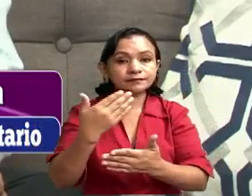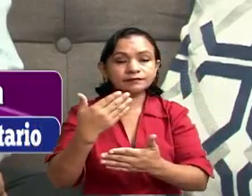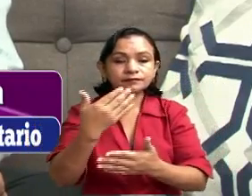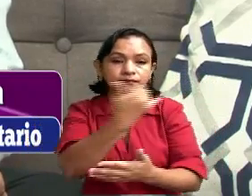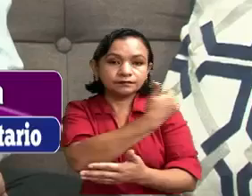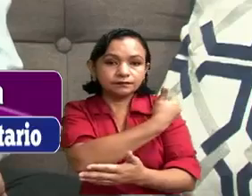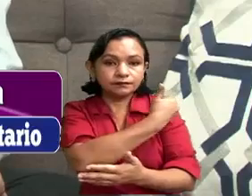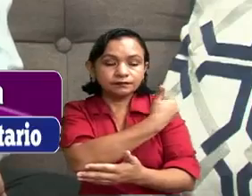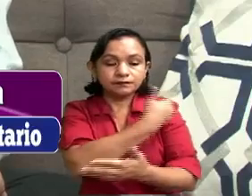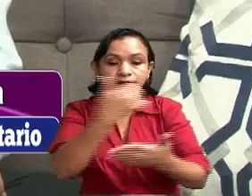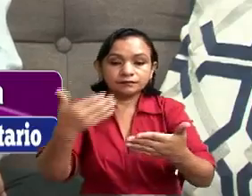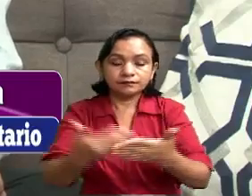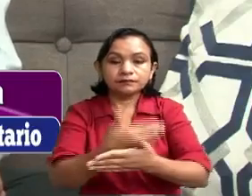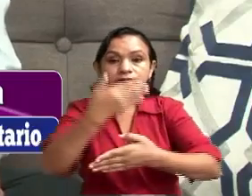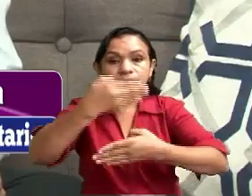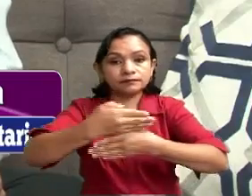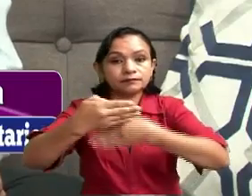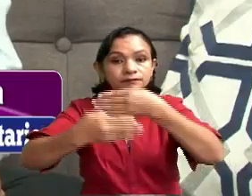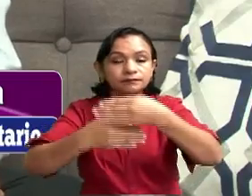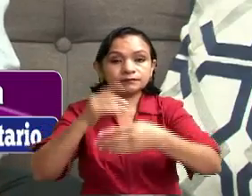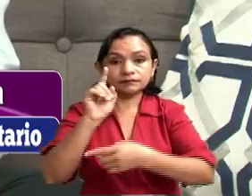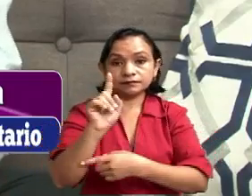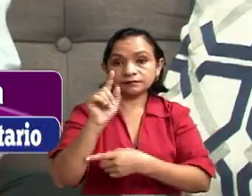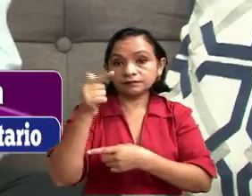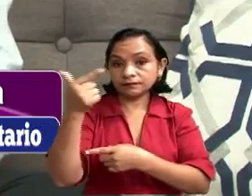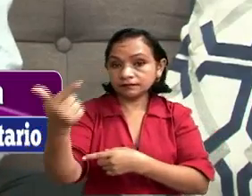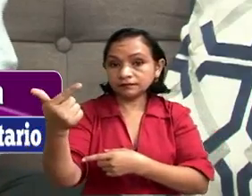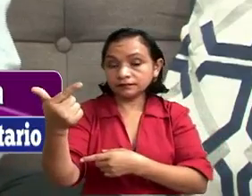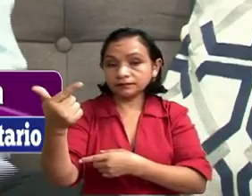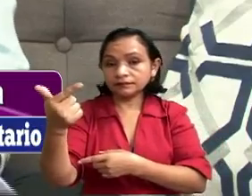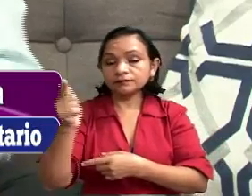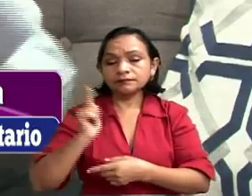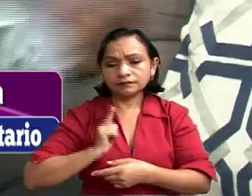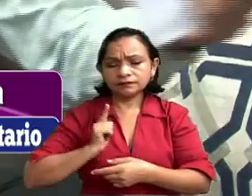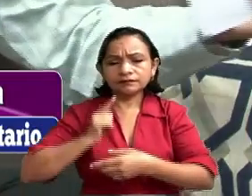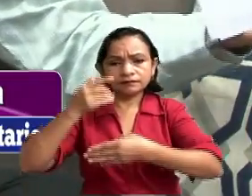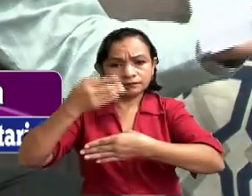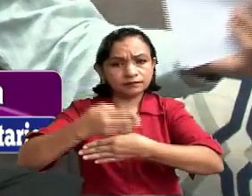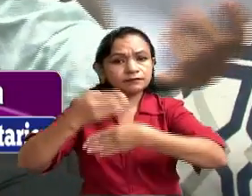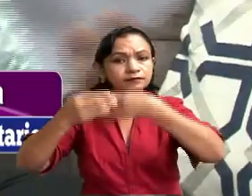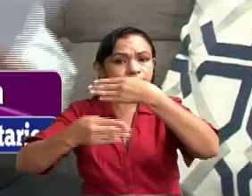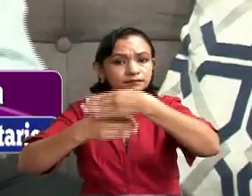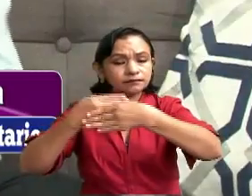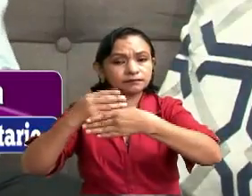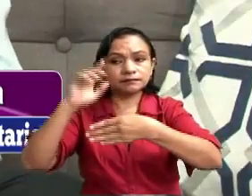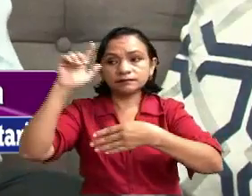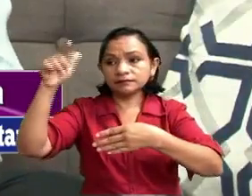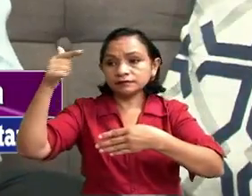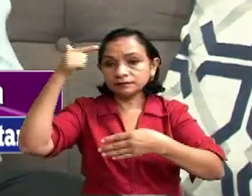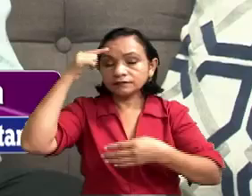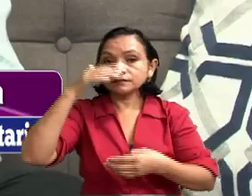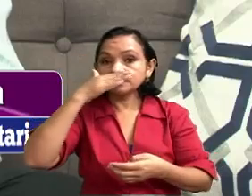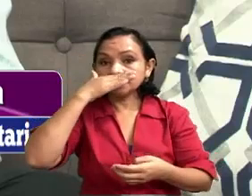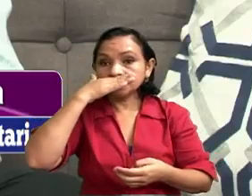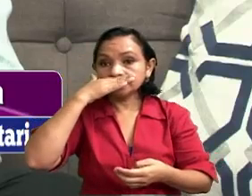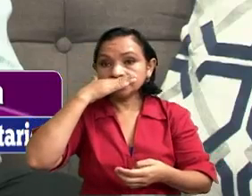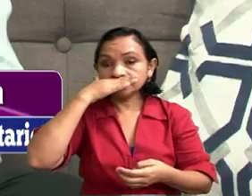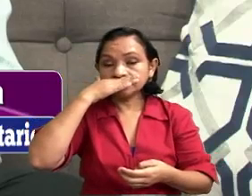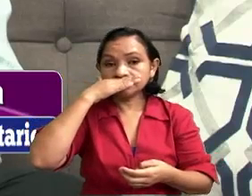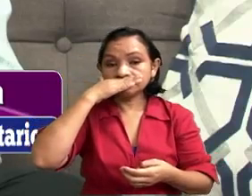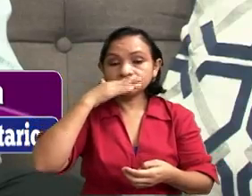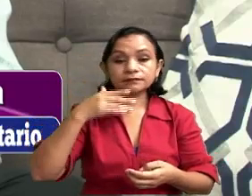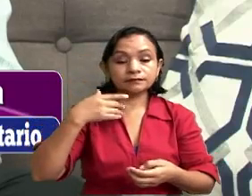hospitales, además de los 17 hospitales que ya se han construido durante el gobierno del Frente Sandinista, se